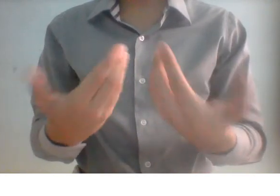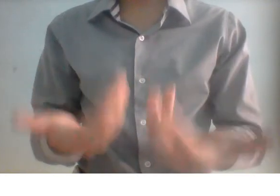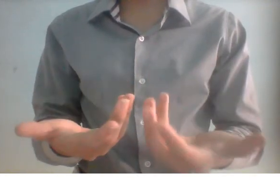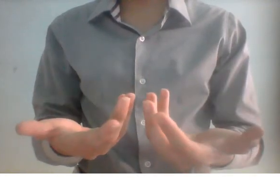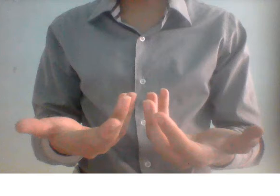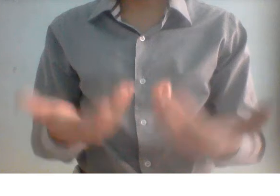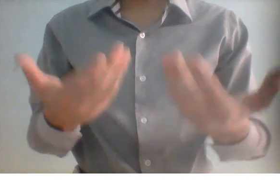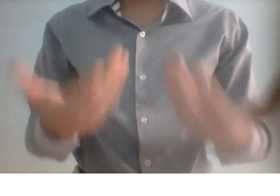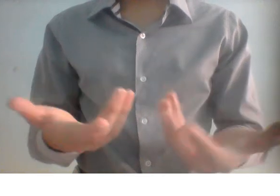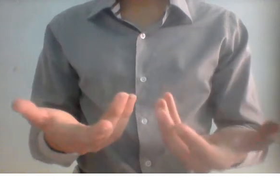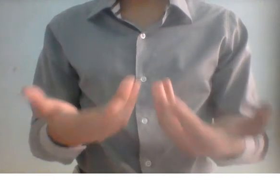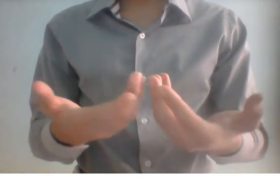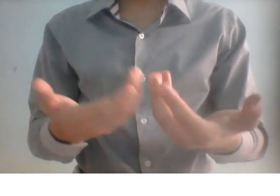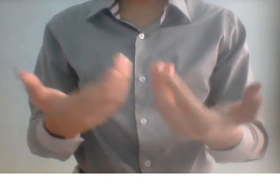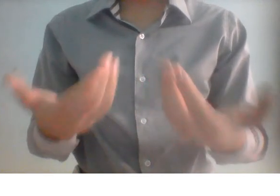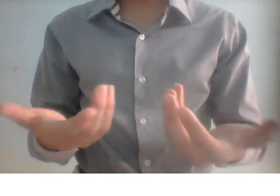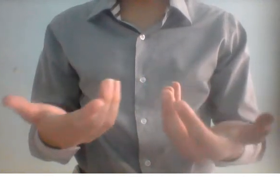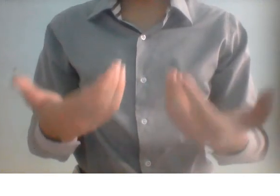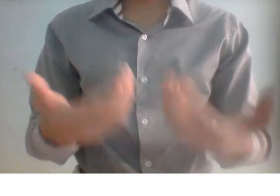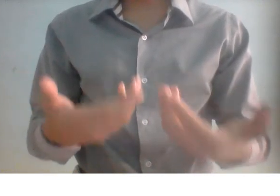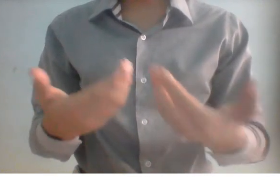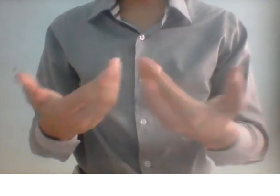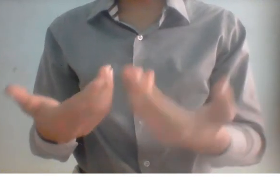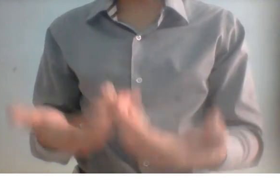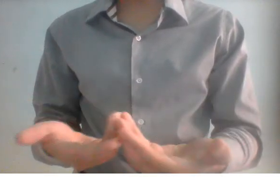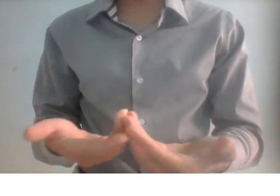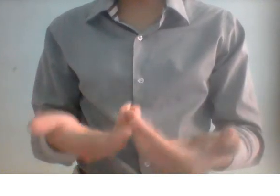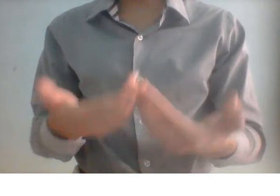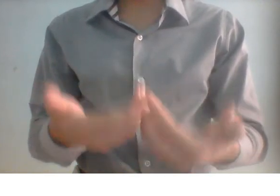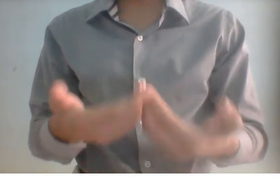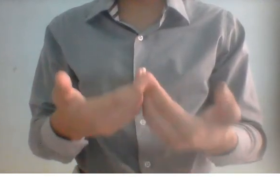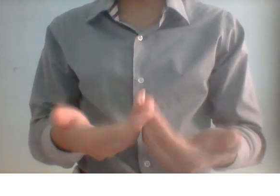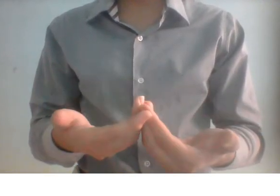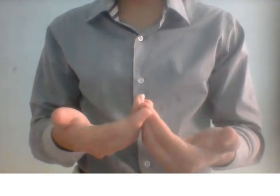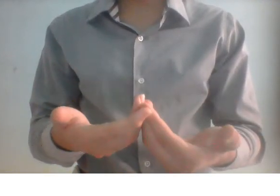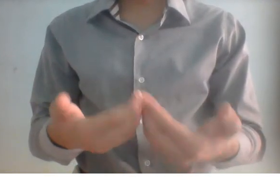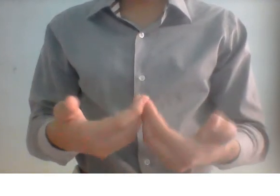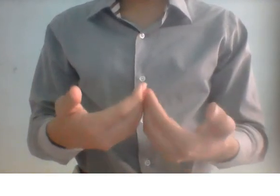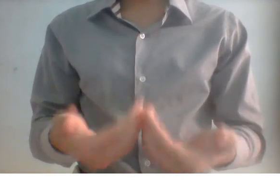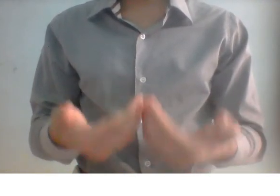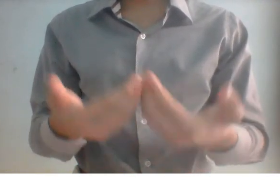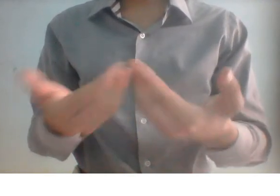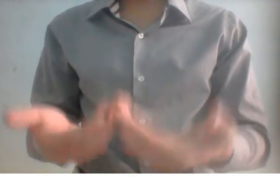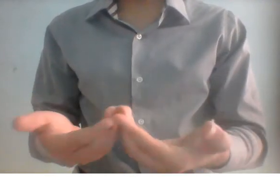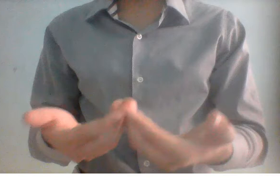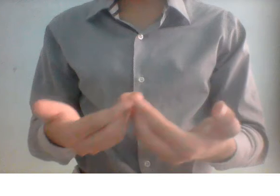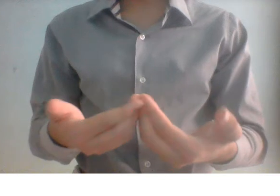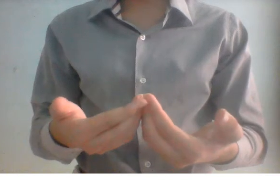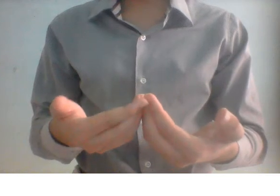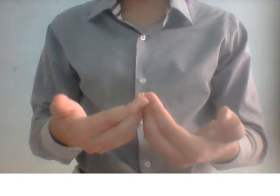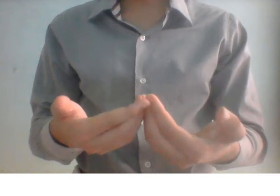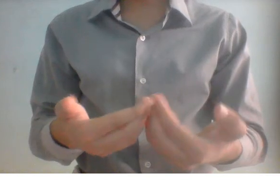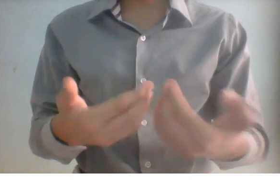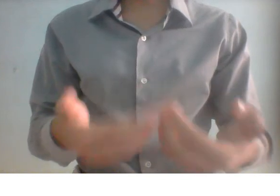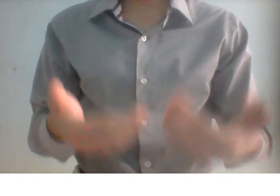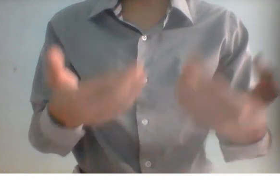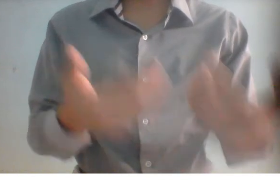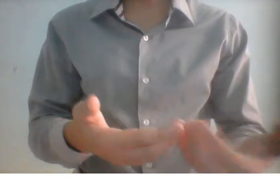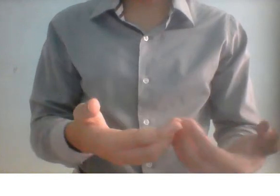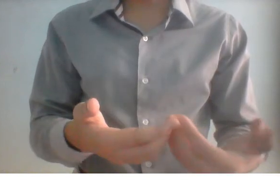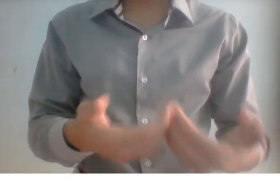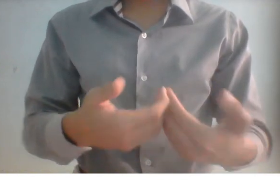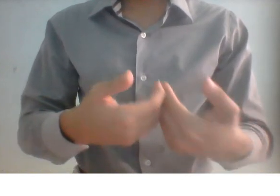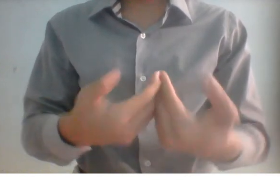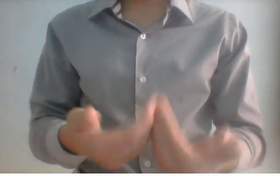planta importante, pero eso no quiere decir que porque algo es importante y genera economía, vamos a permitirle que se generen actos